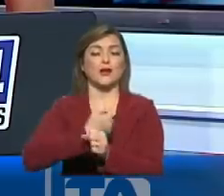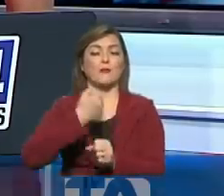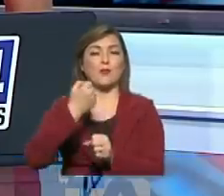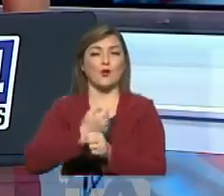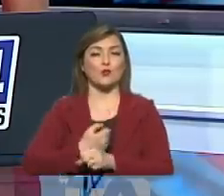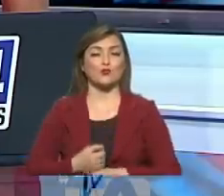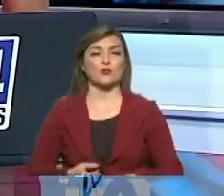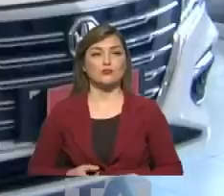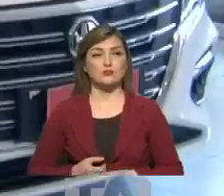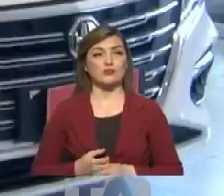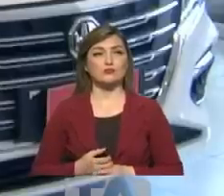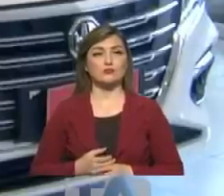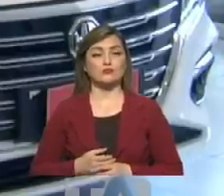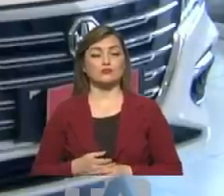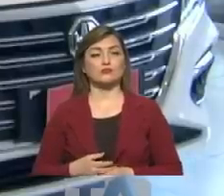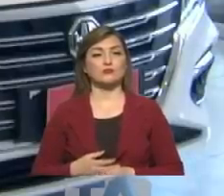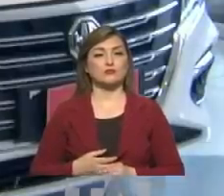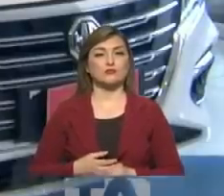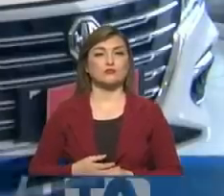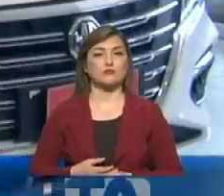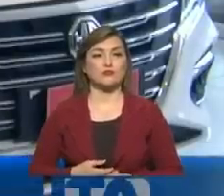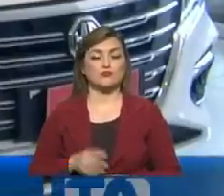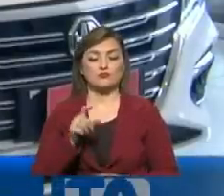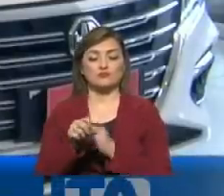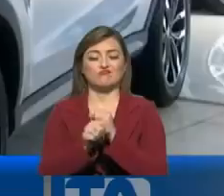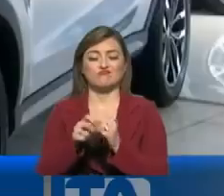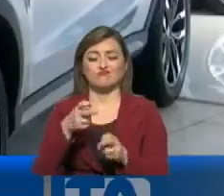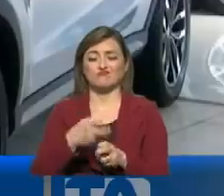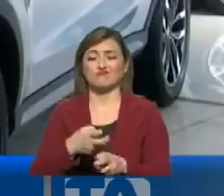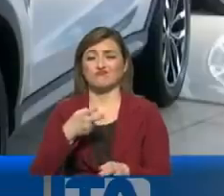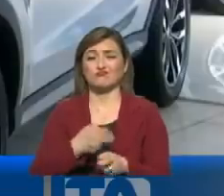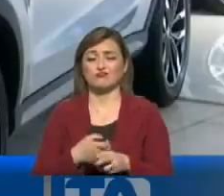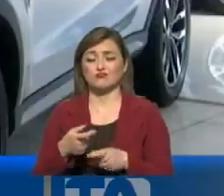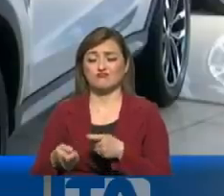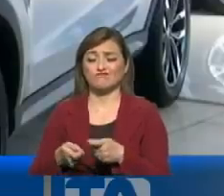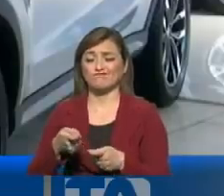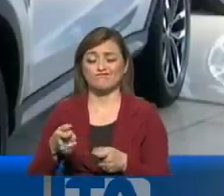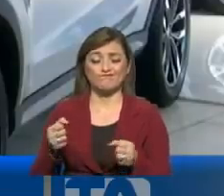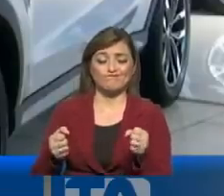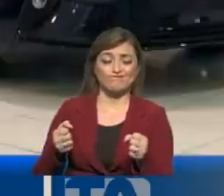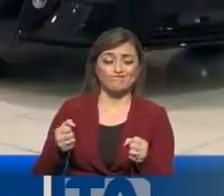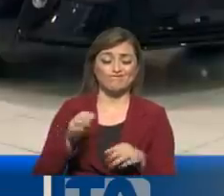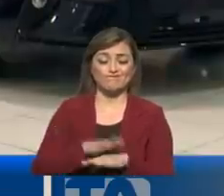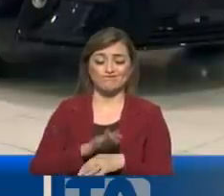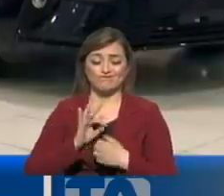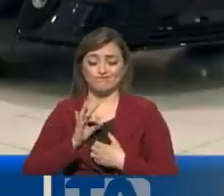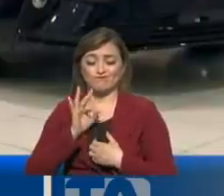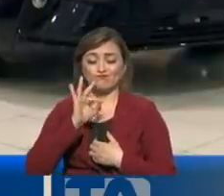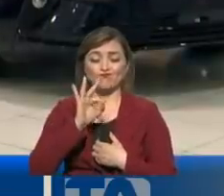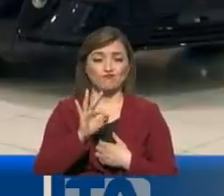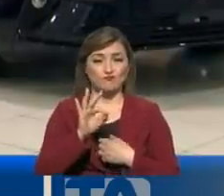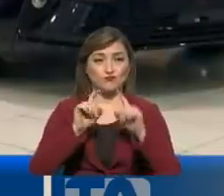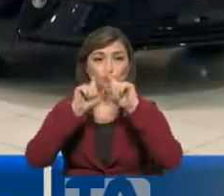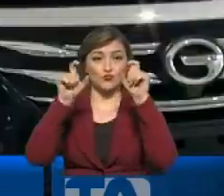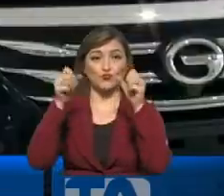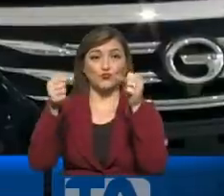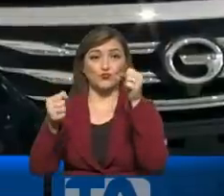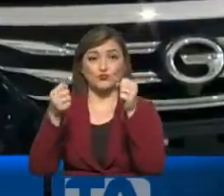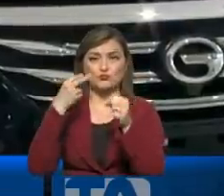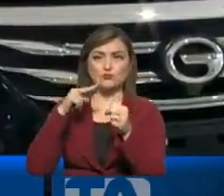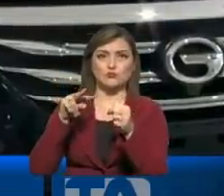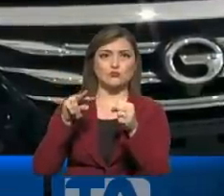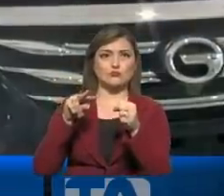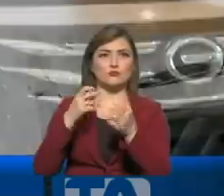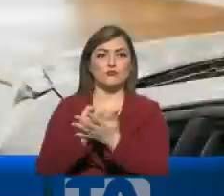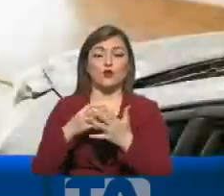trabajo. Tras un año realmente duro para las ventas debido a la pandemia, el sector automotriz empezó a ver síntomas